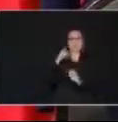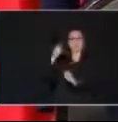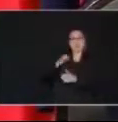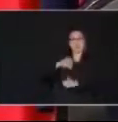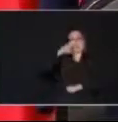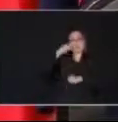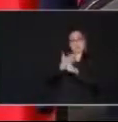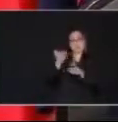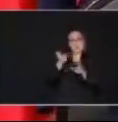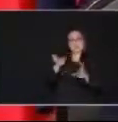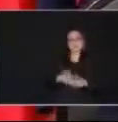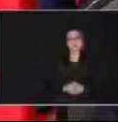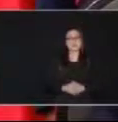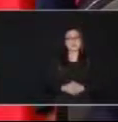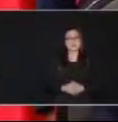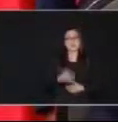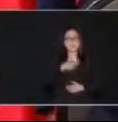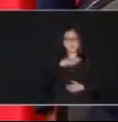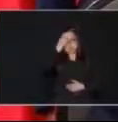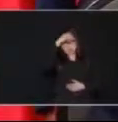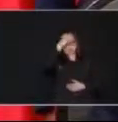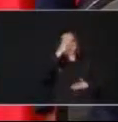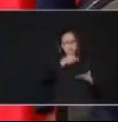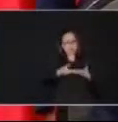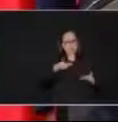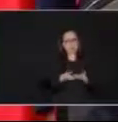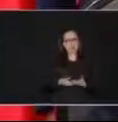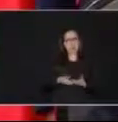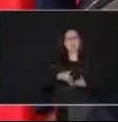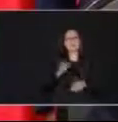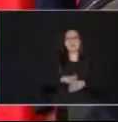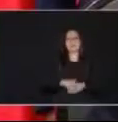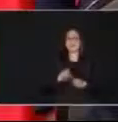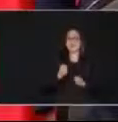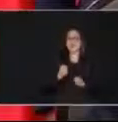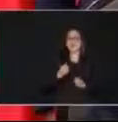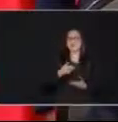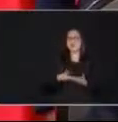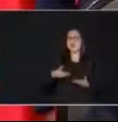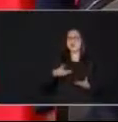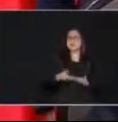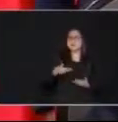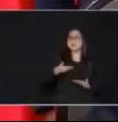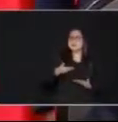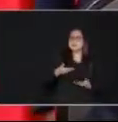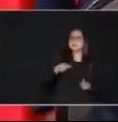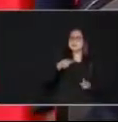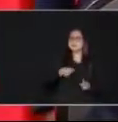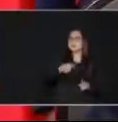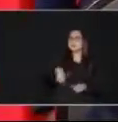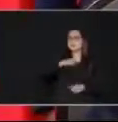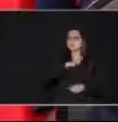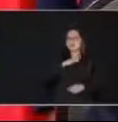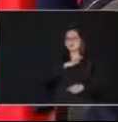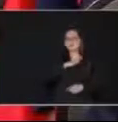siempre, de enriquecerse en el espacio público que les toque. Así es que efectivamente no es cuestión de un solo hombre,